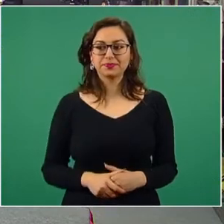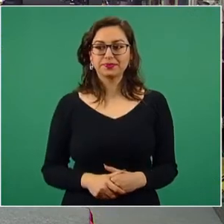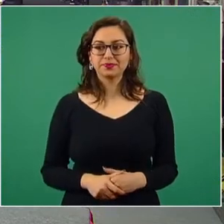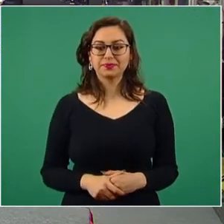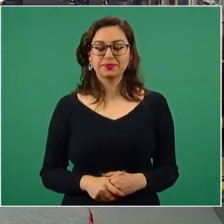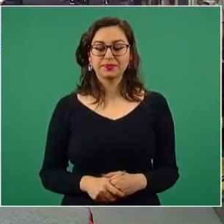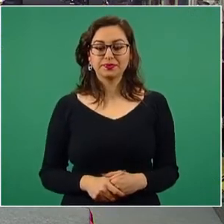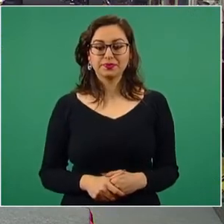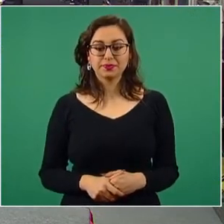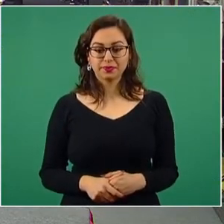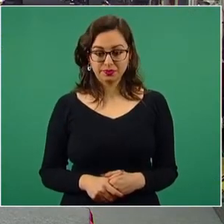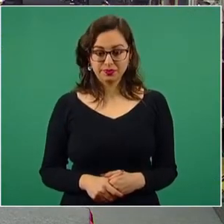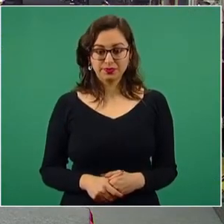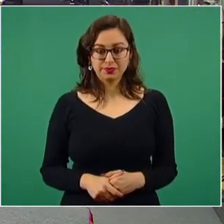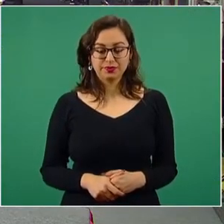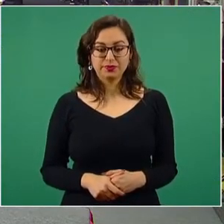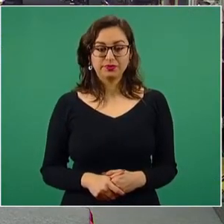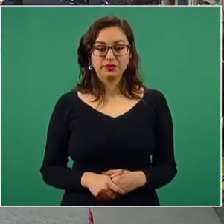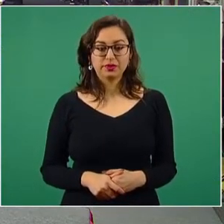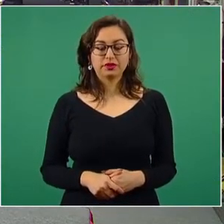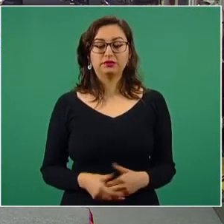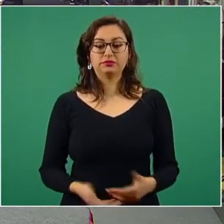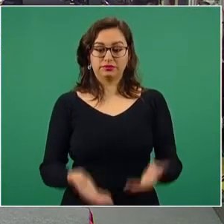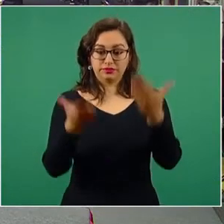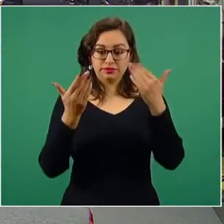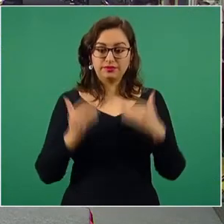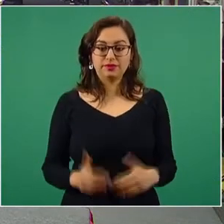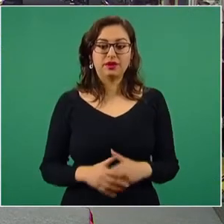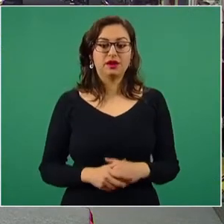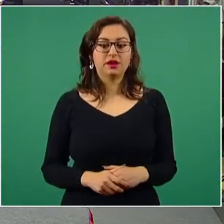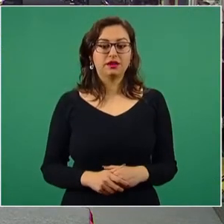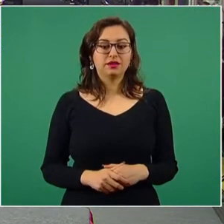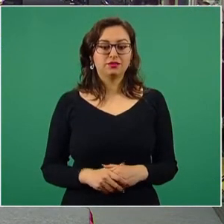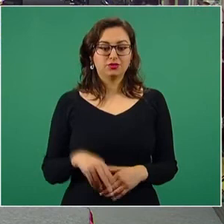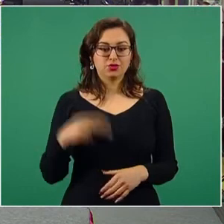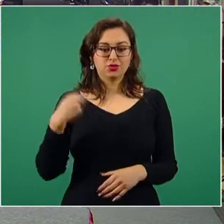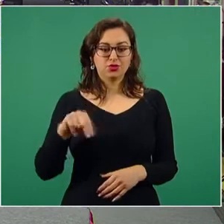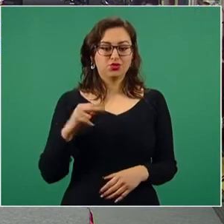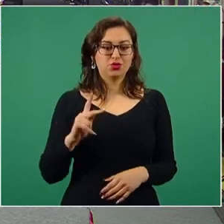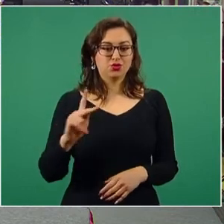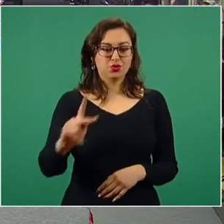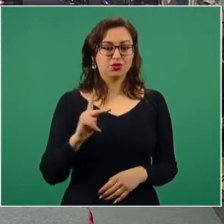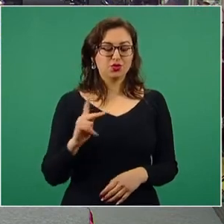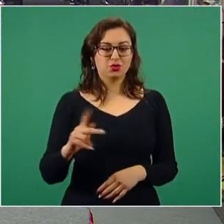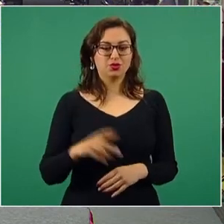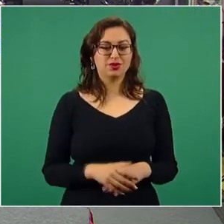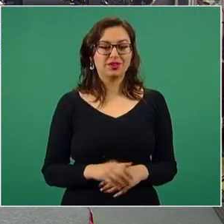Vamos con el otro compañero, el tocayo, Alberto Marroquín.